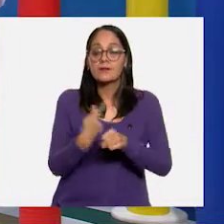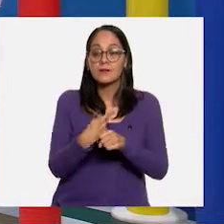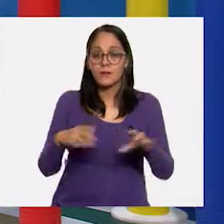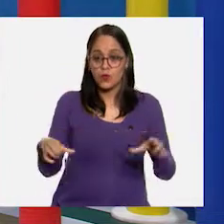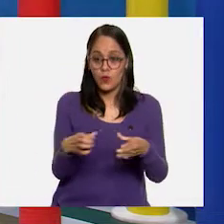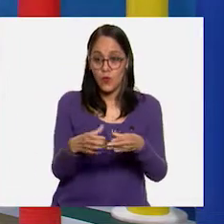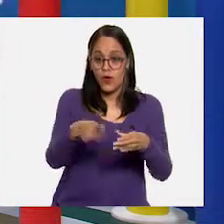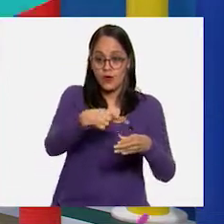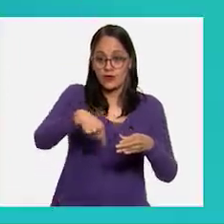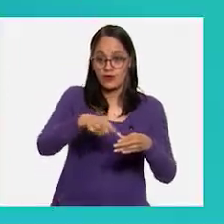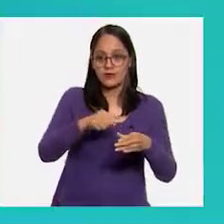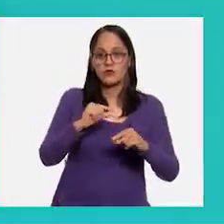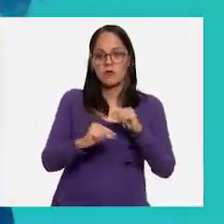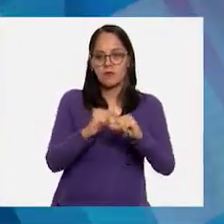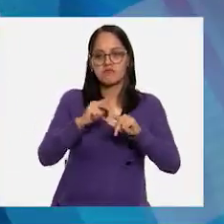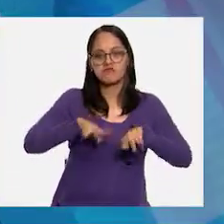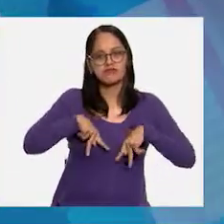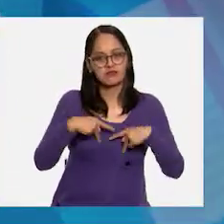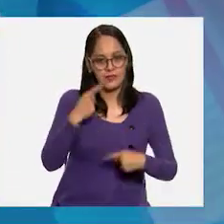población en estos casos.